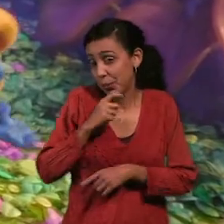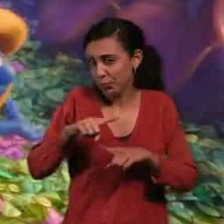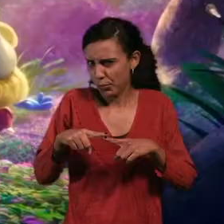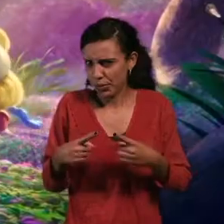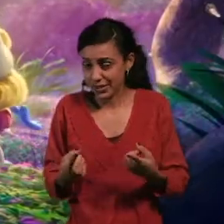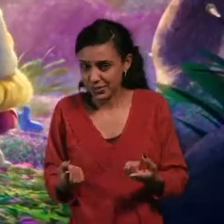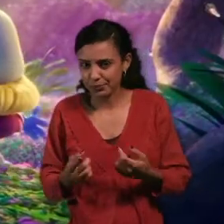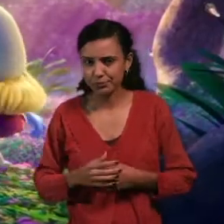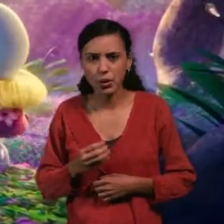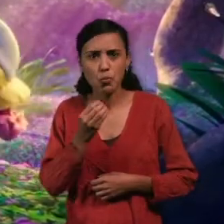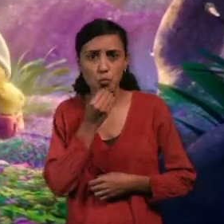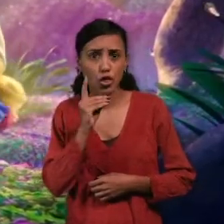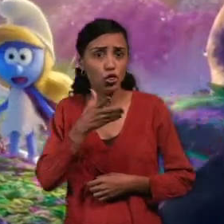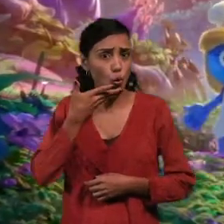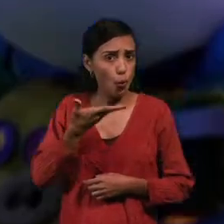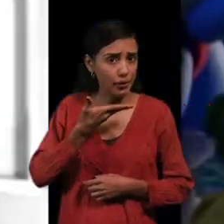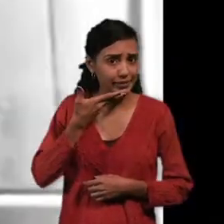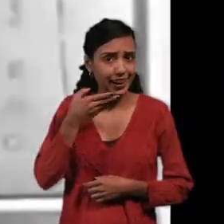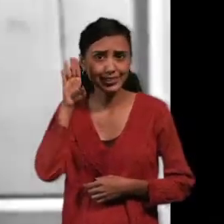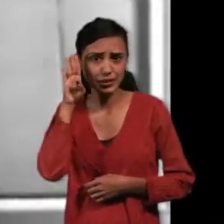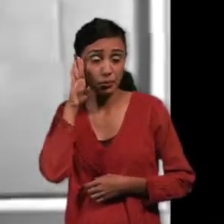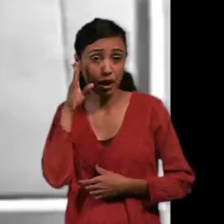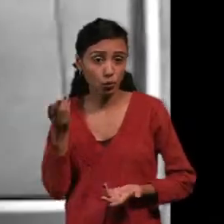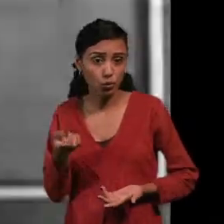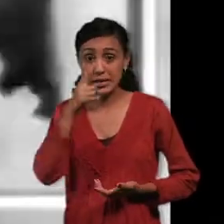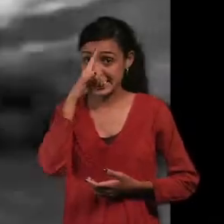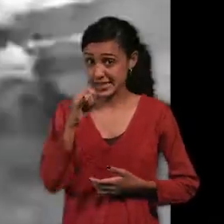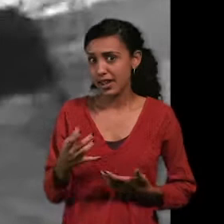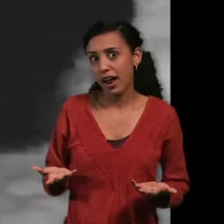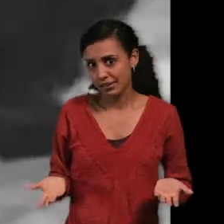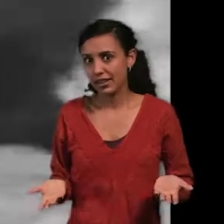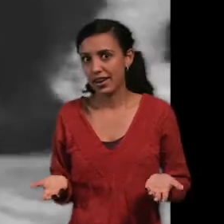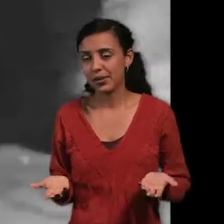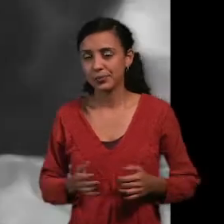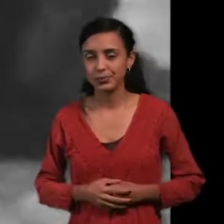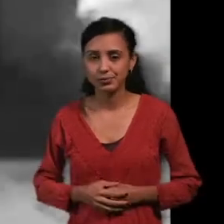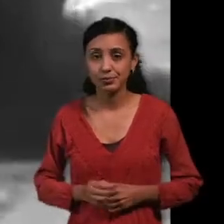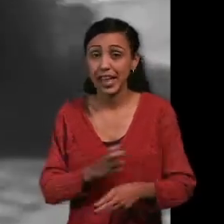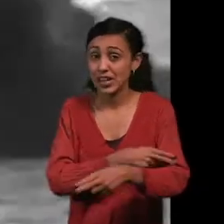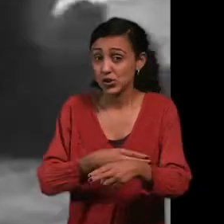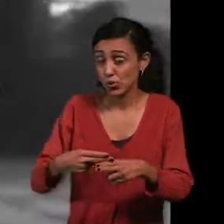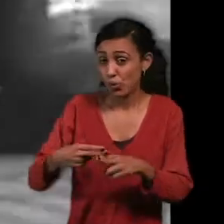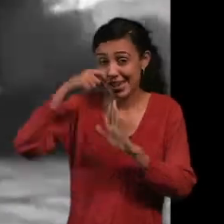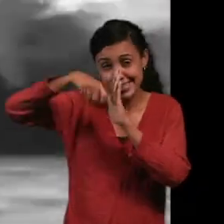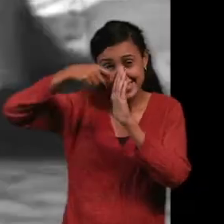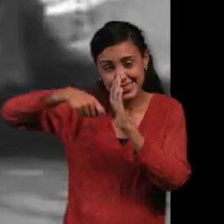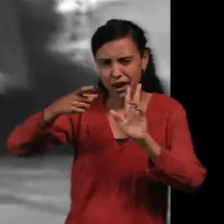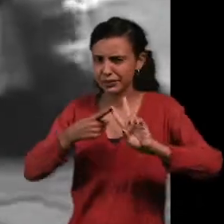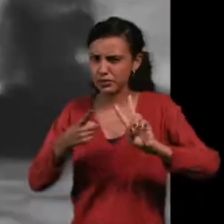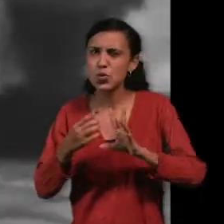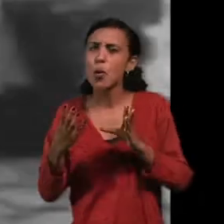Entonces, ¿puede haber documentales animados? Pues sí, por supuesto. En la historia del cine y la televisión